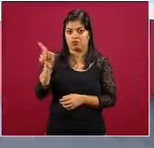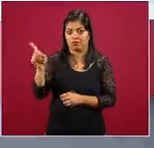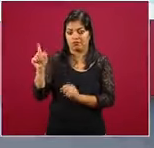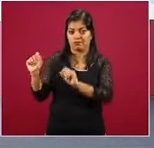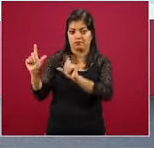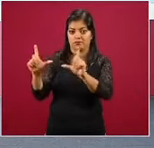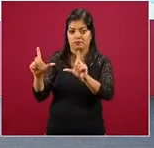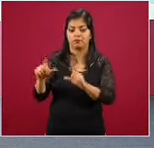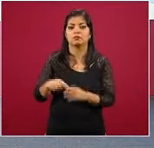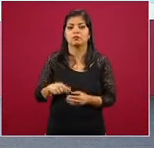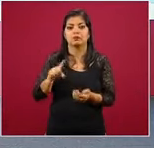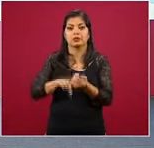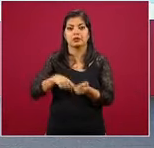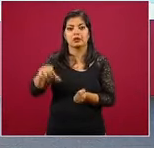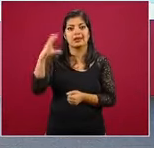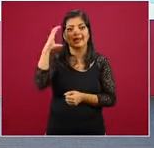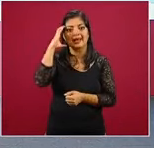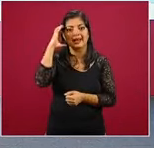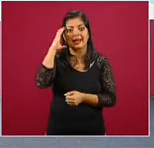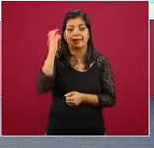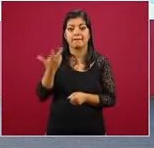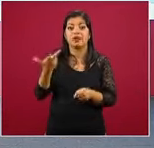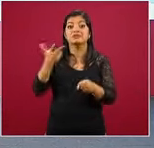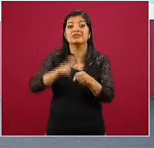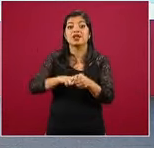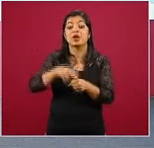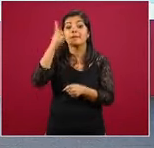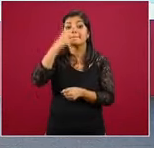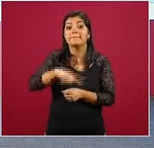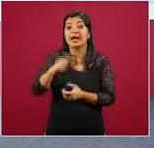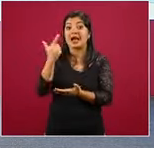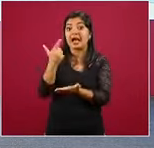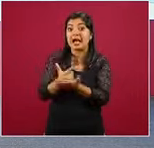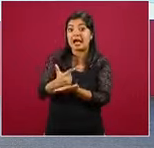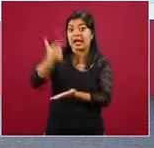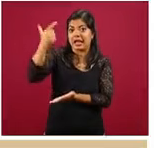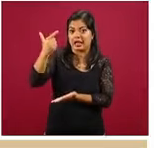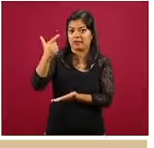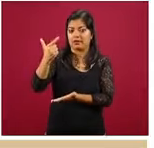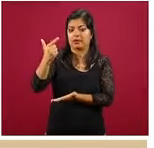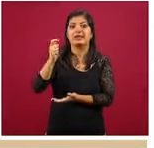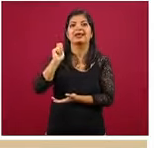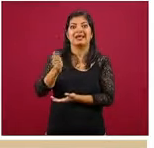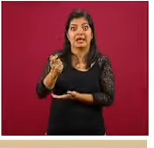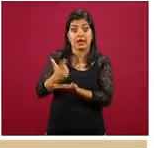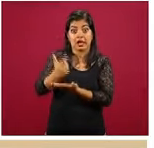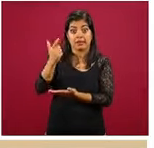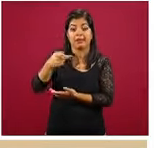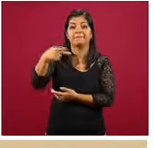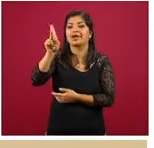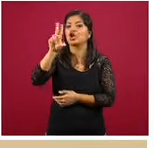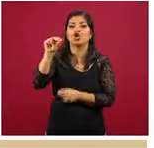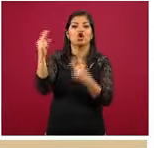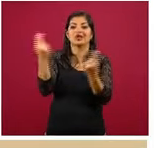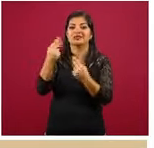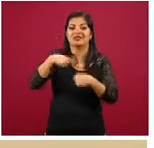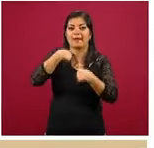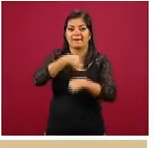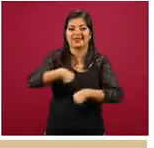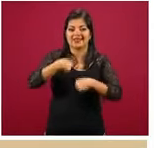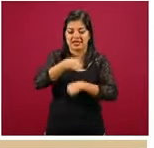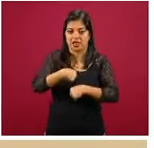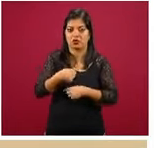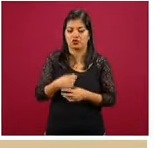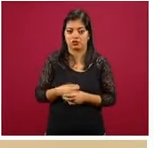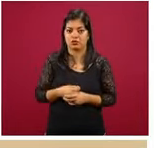Estas son camas de hospitalización para pacientes graves, pero generales, es decir, que no requieren de un ventilador. Vemos ya cómo el día